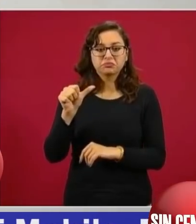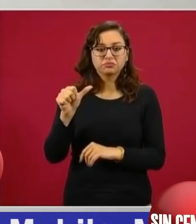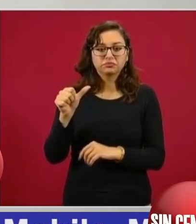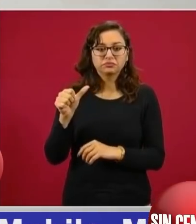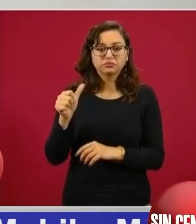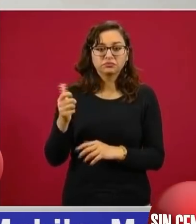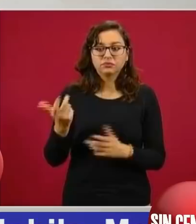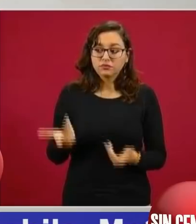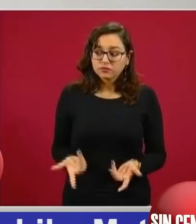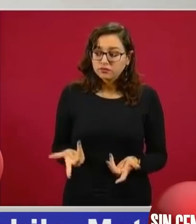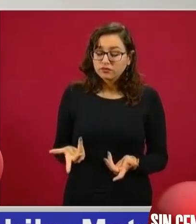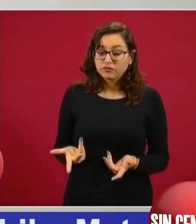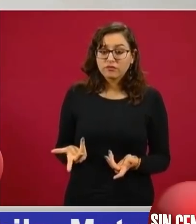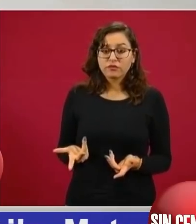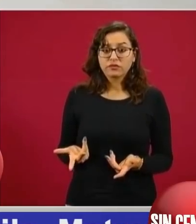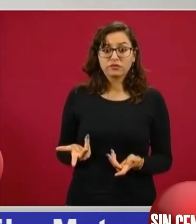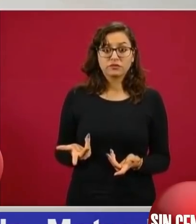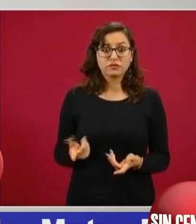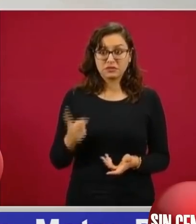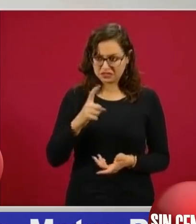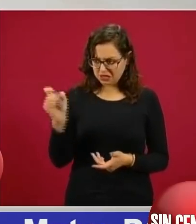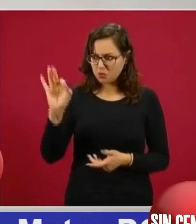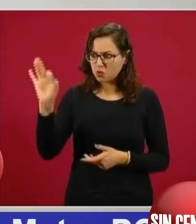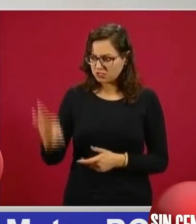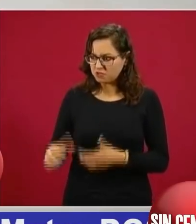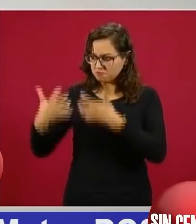se utilizan esas plantas a toda su capacidad,